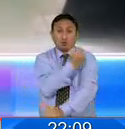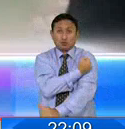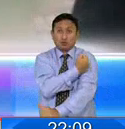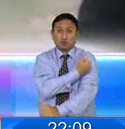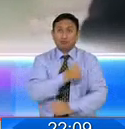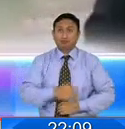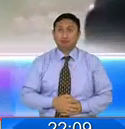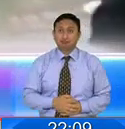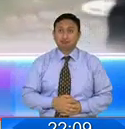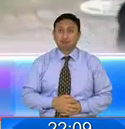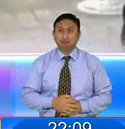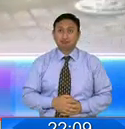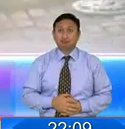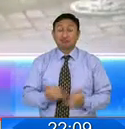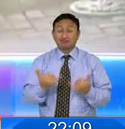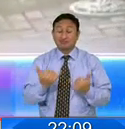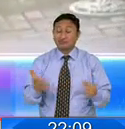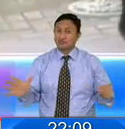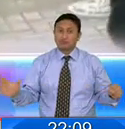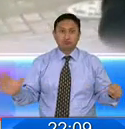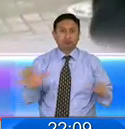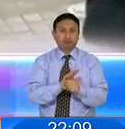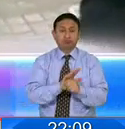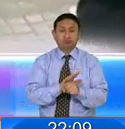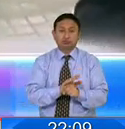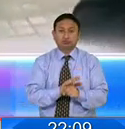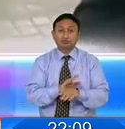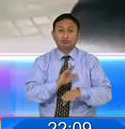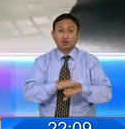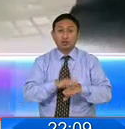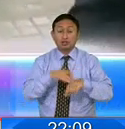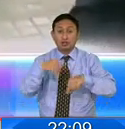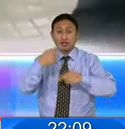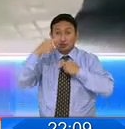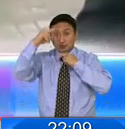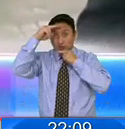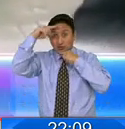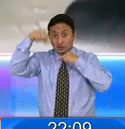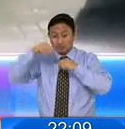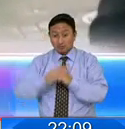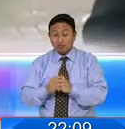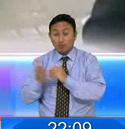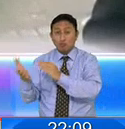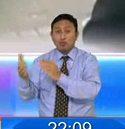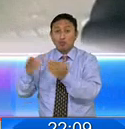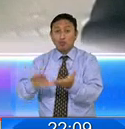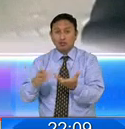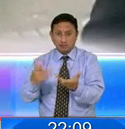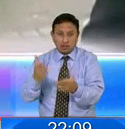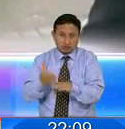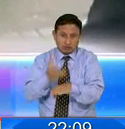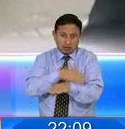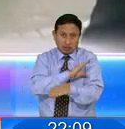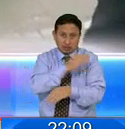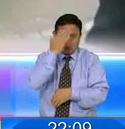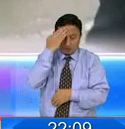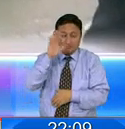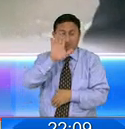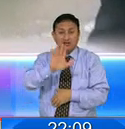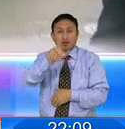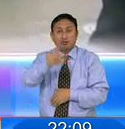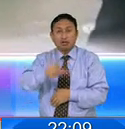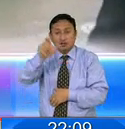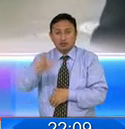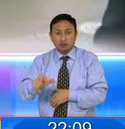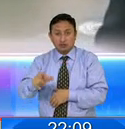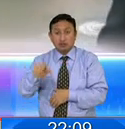vacunación, totalmente abarrotados. Esto debido a la noticia del fallecimiento, que ya se conoció, del fallecimiento de